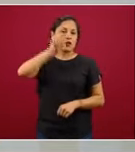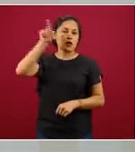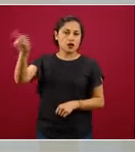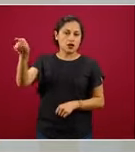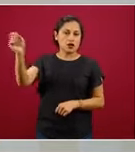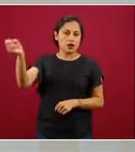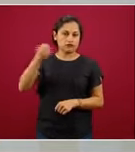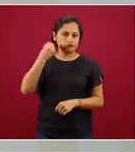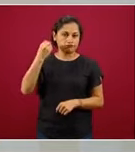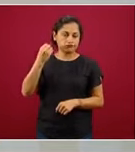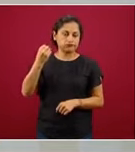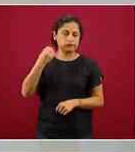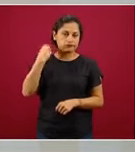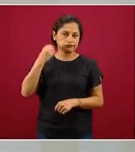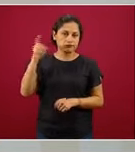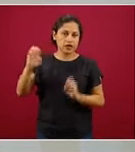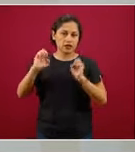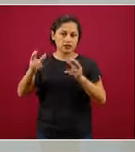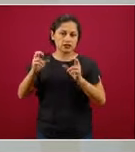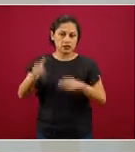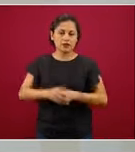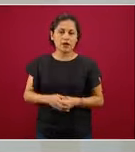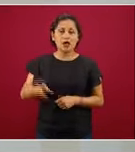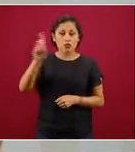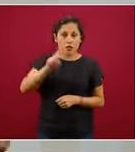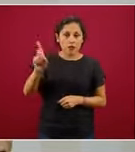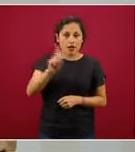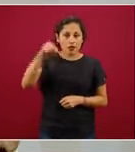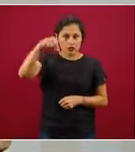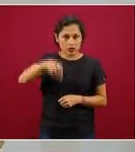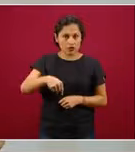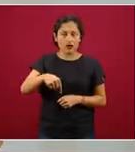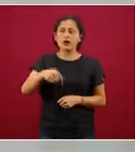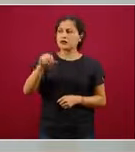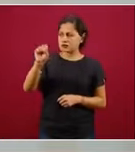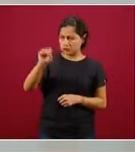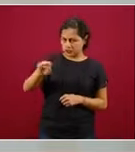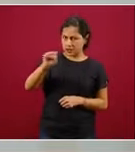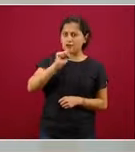Tuxtla Gutiérrez, Chiapas. El domingo aquí nos vemos. No, y sábado también.